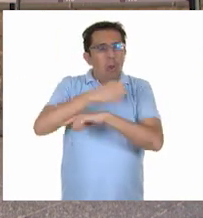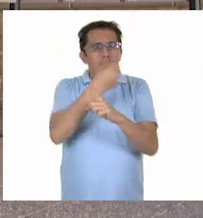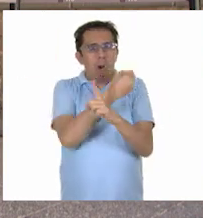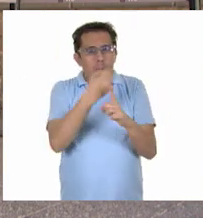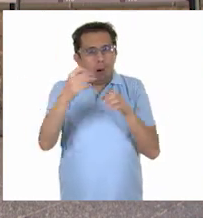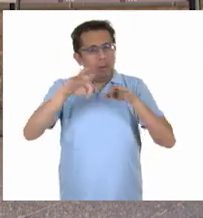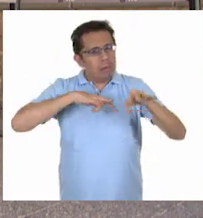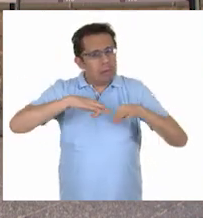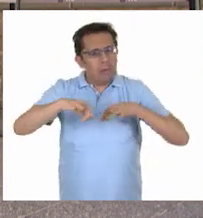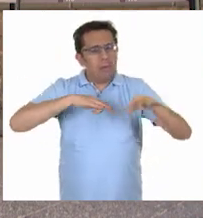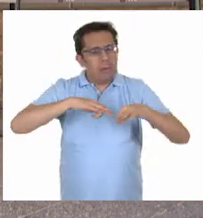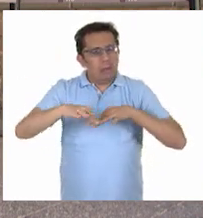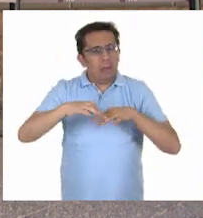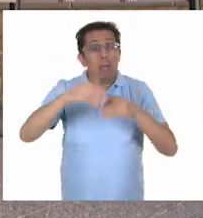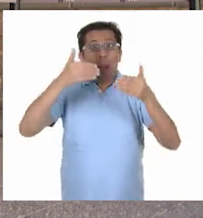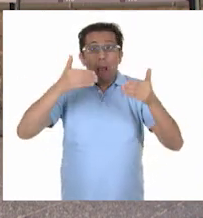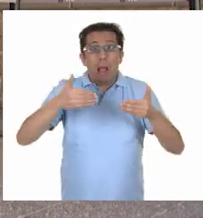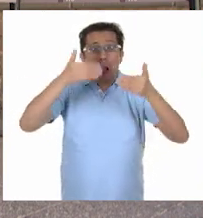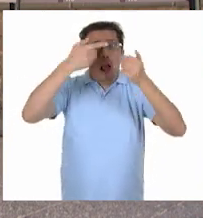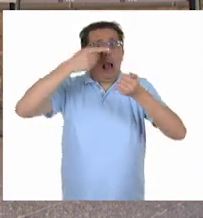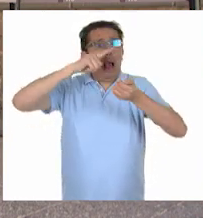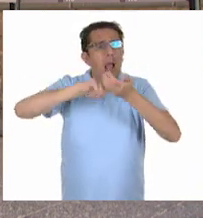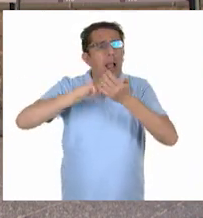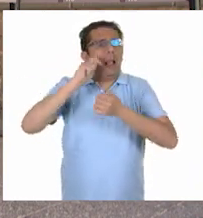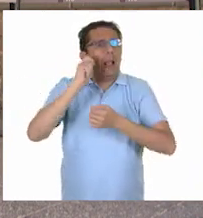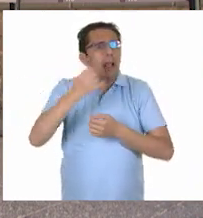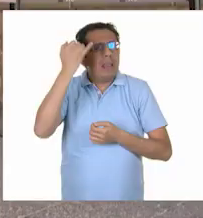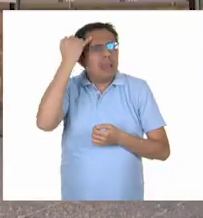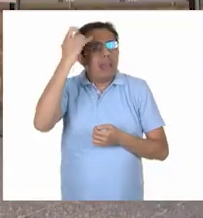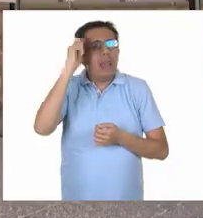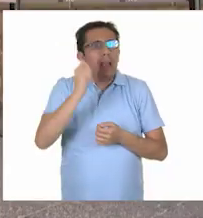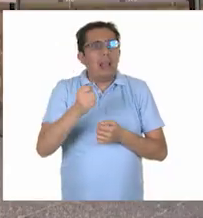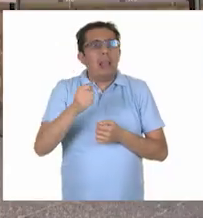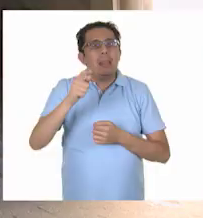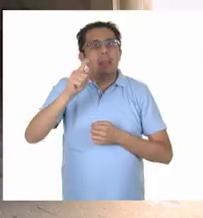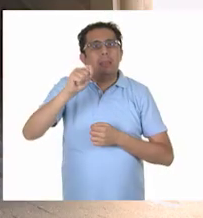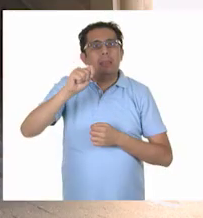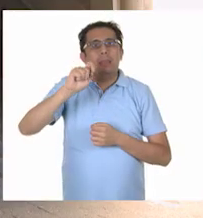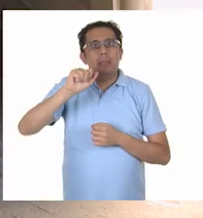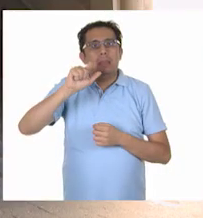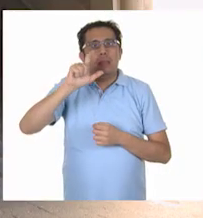Estos murales conjugan un gran concepto, el de la tlaxcaltequidad.